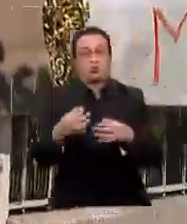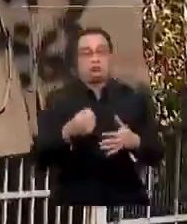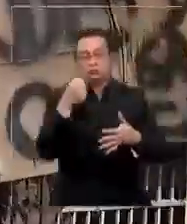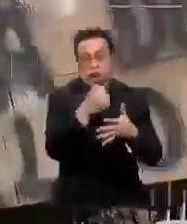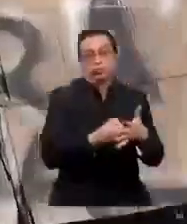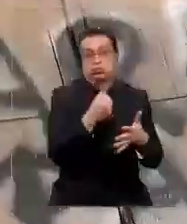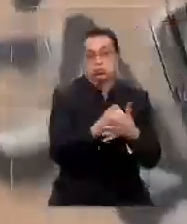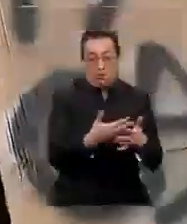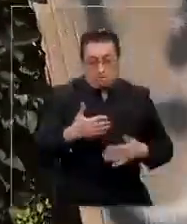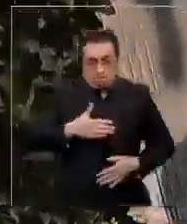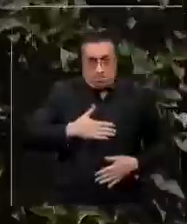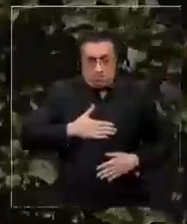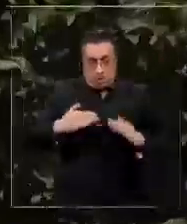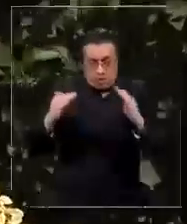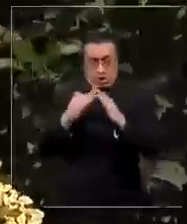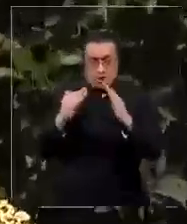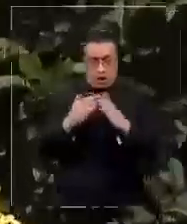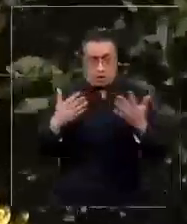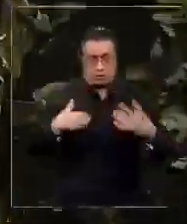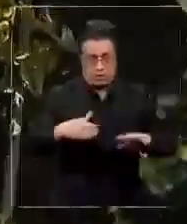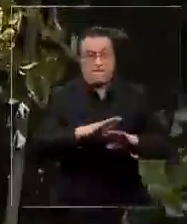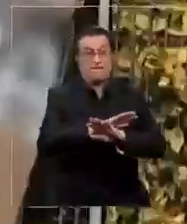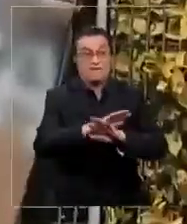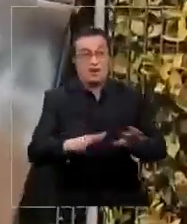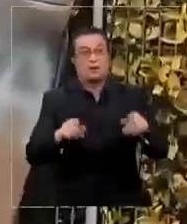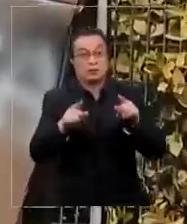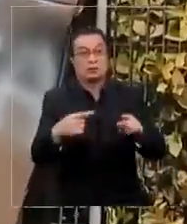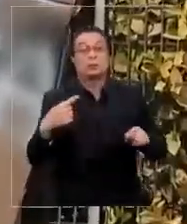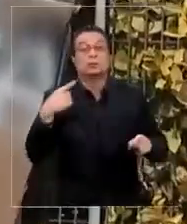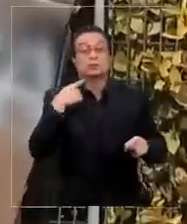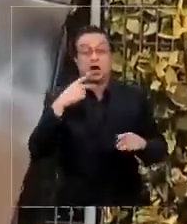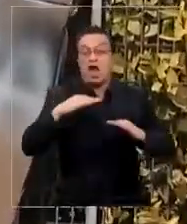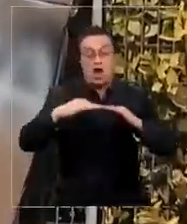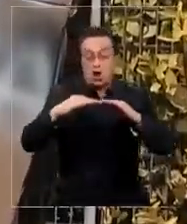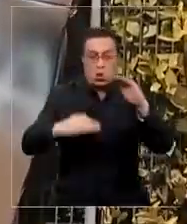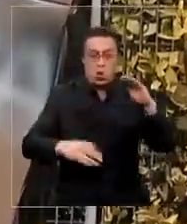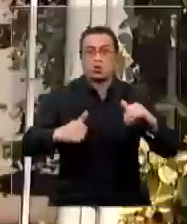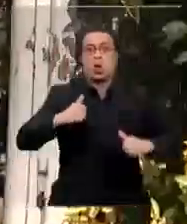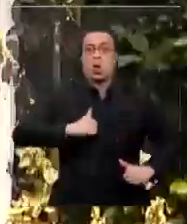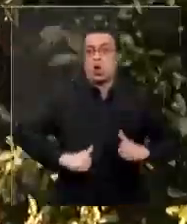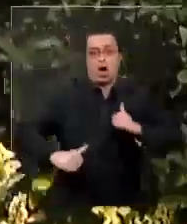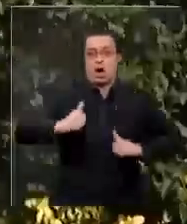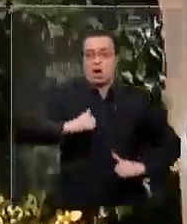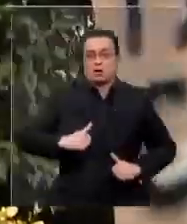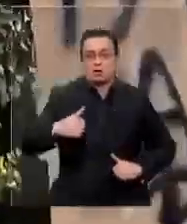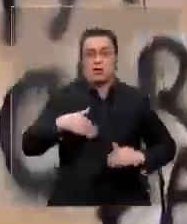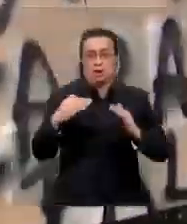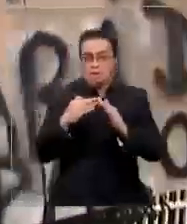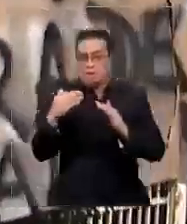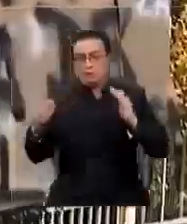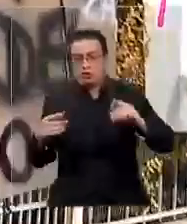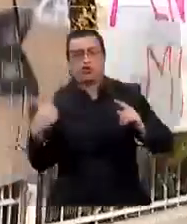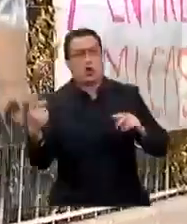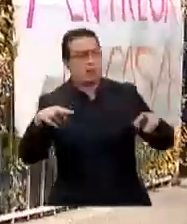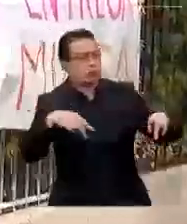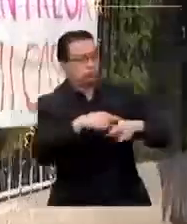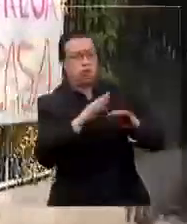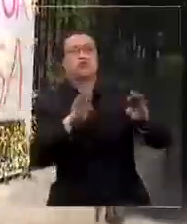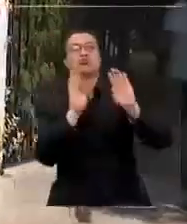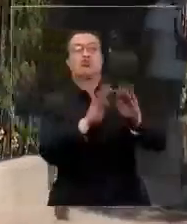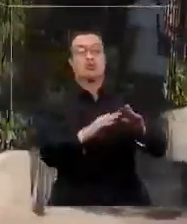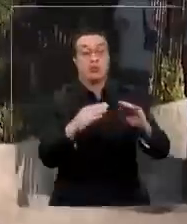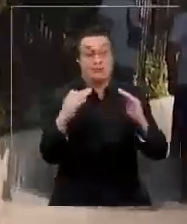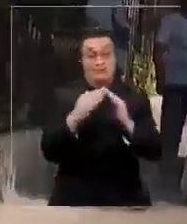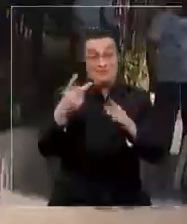pelea por lo que es de ella y por terminar de una vez lo que considera un injusto calvario vecinos y transeúntes la respaldan su